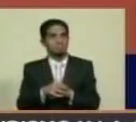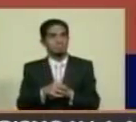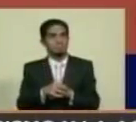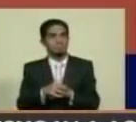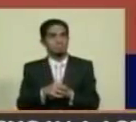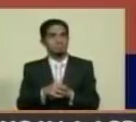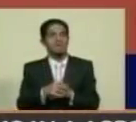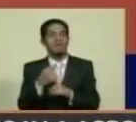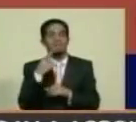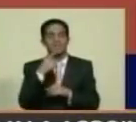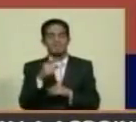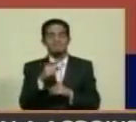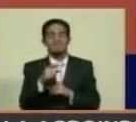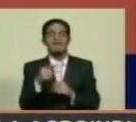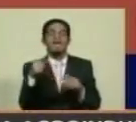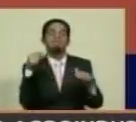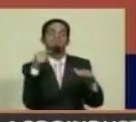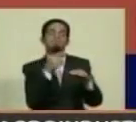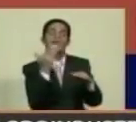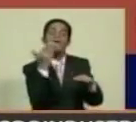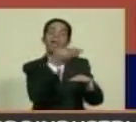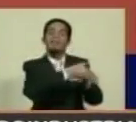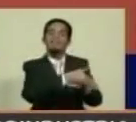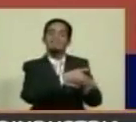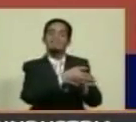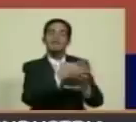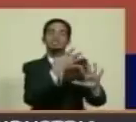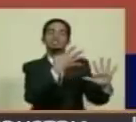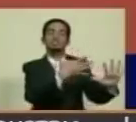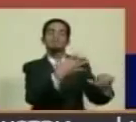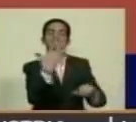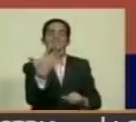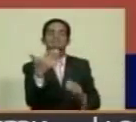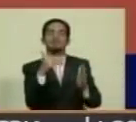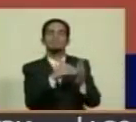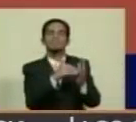señalan que entran 90.000 y salen 89.000.